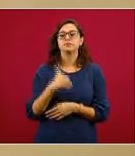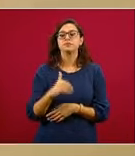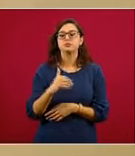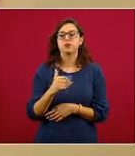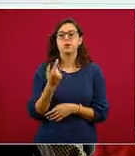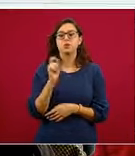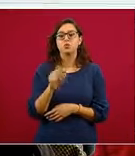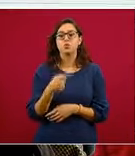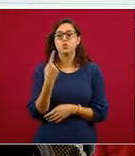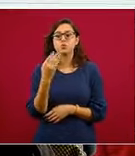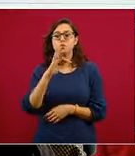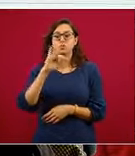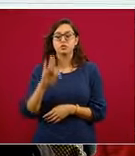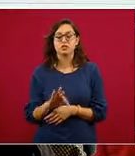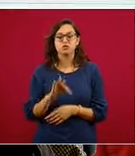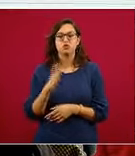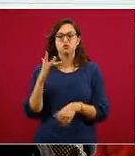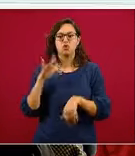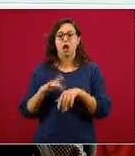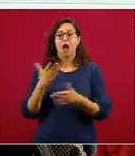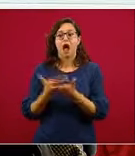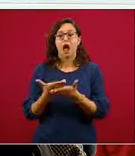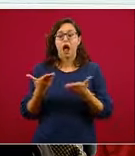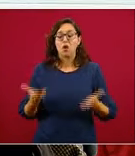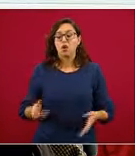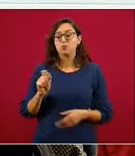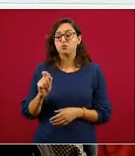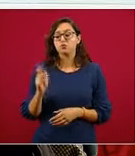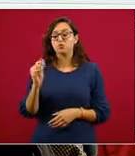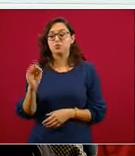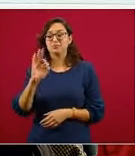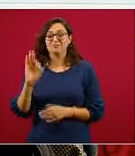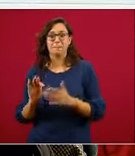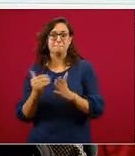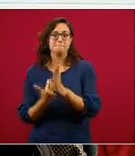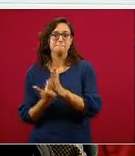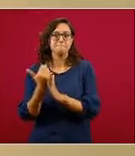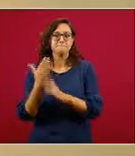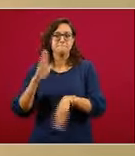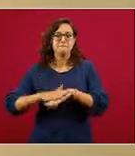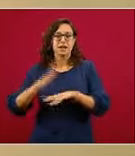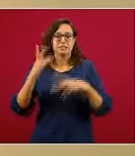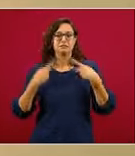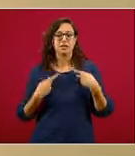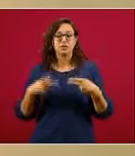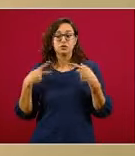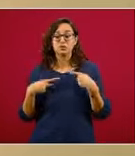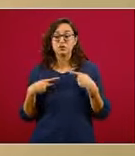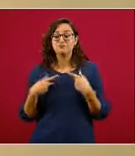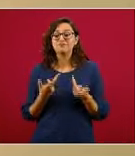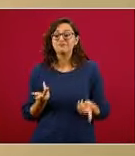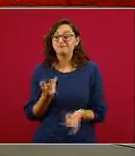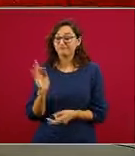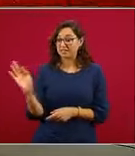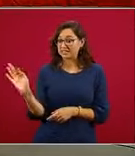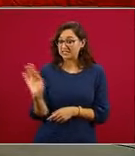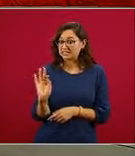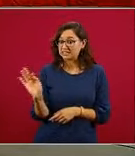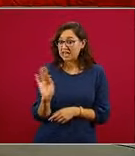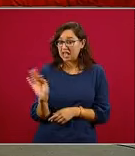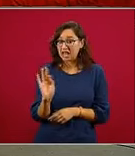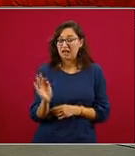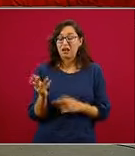droga y para el 2016 es el 0.9%. Muy probablemente, de manera especulativa, yo les diría que